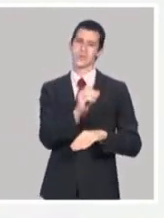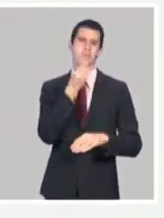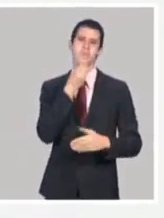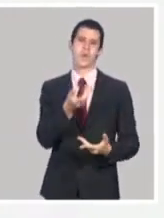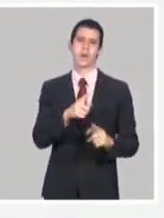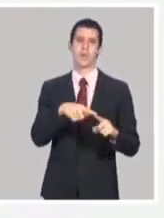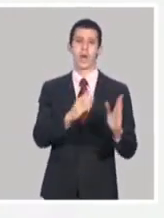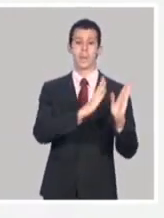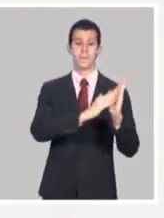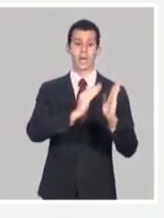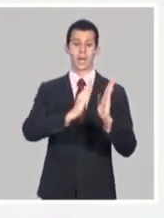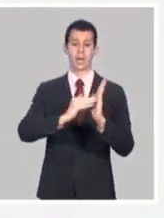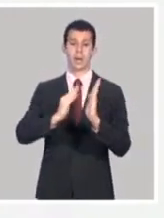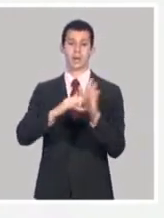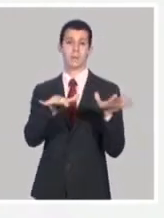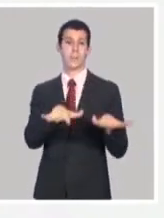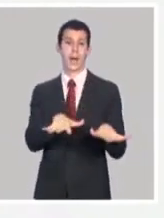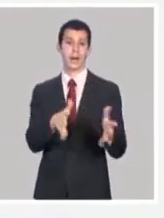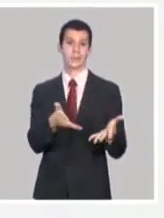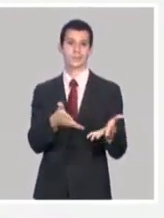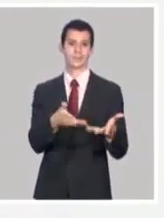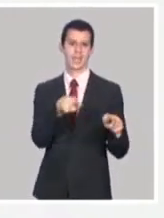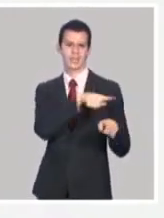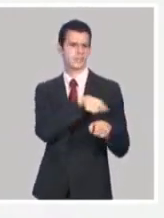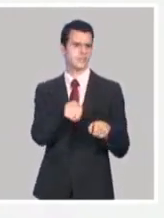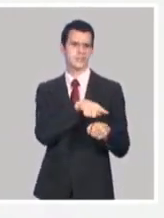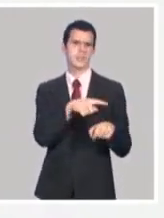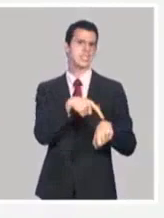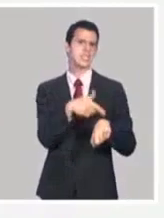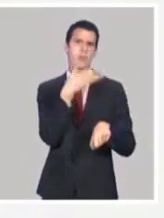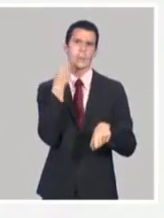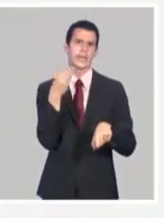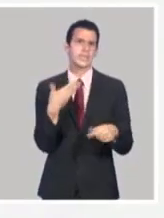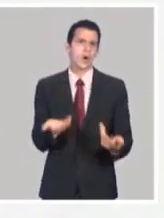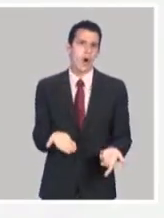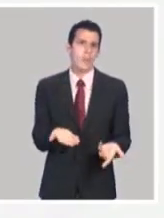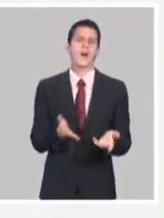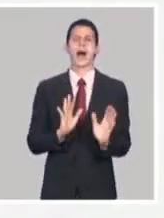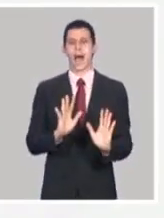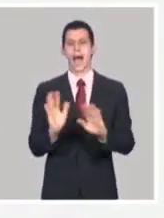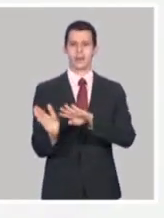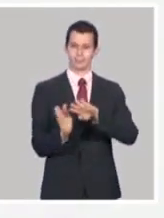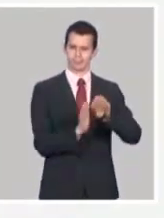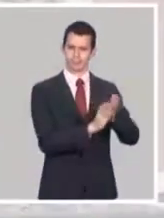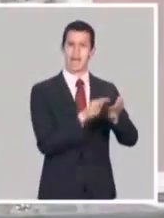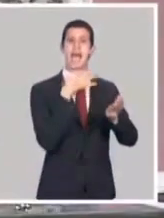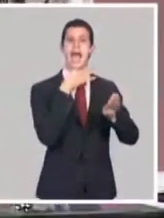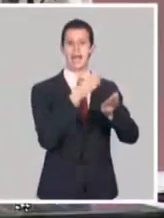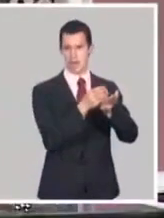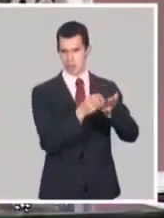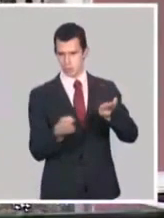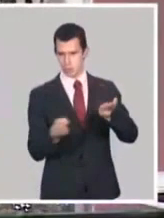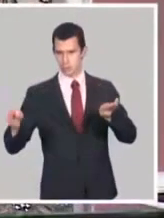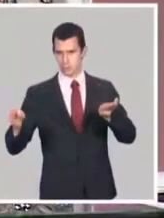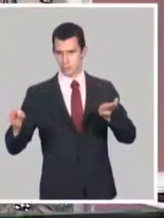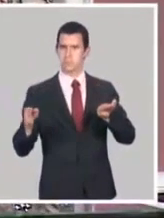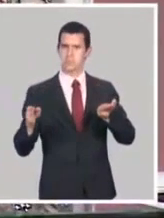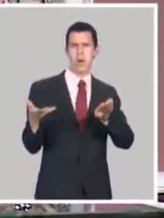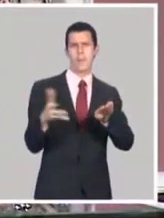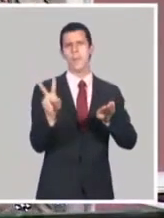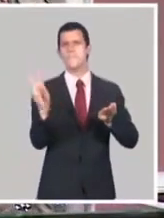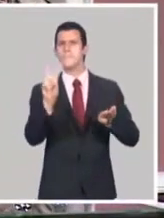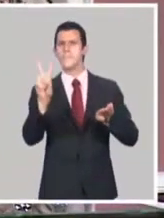22 de enero del 2022 este escenario favorece algunas provincias las provincias que se están